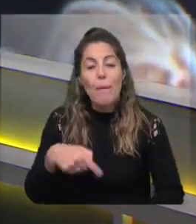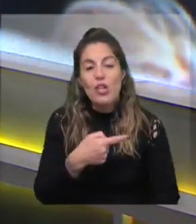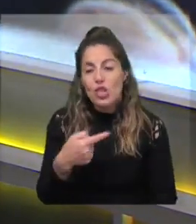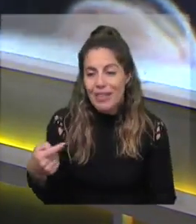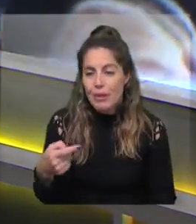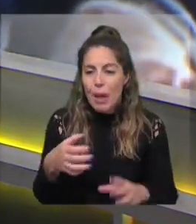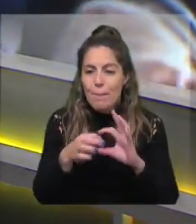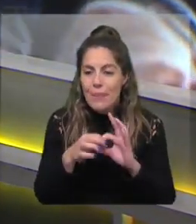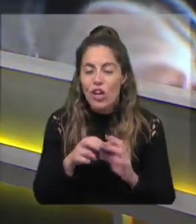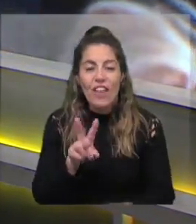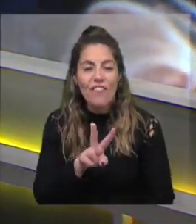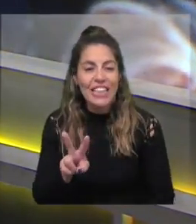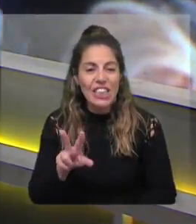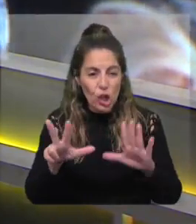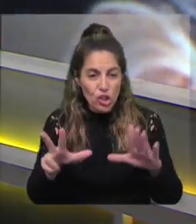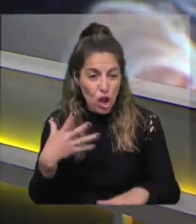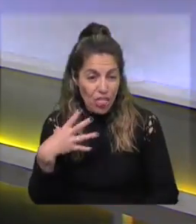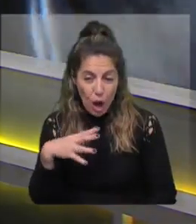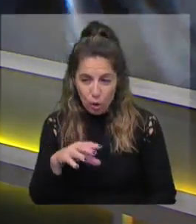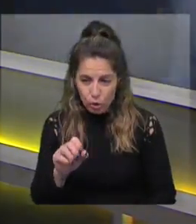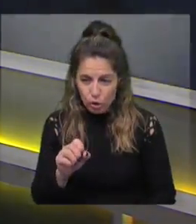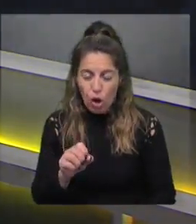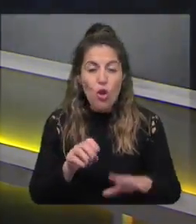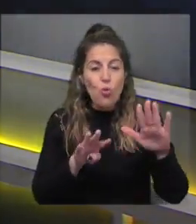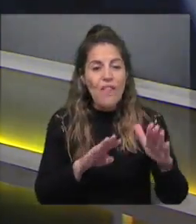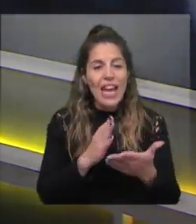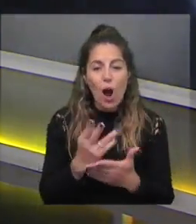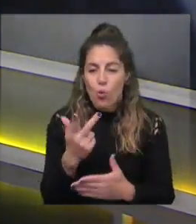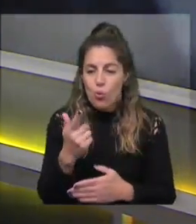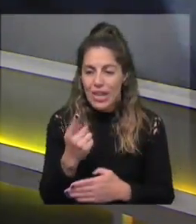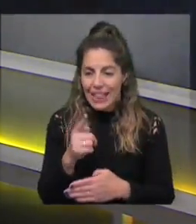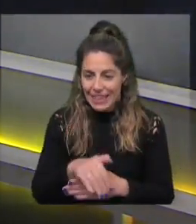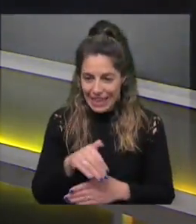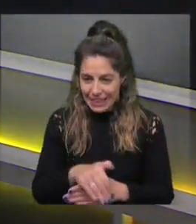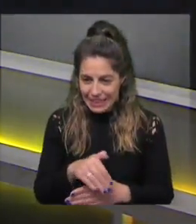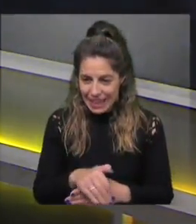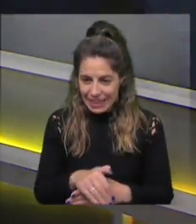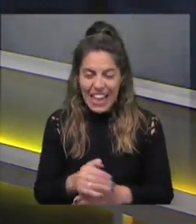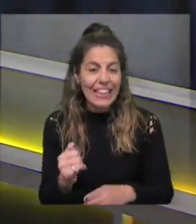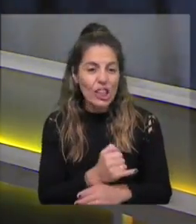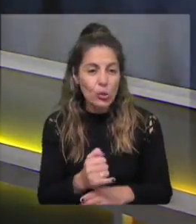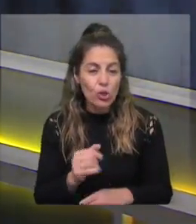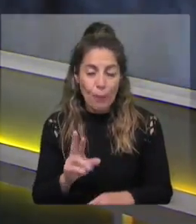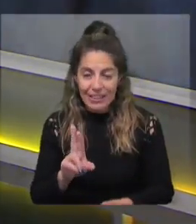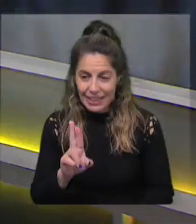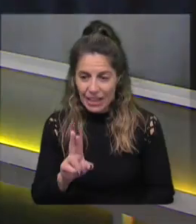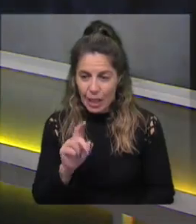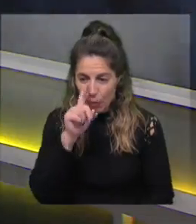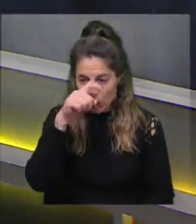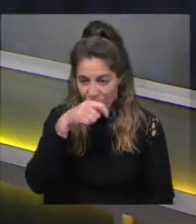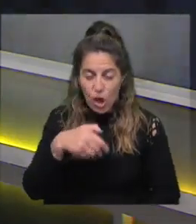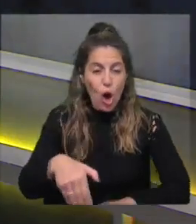viene, miércoles 28 de agosto, de 9 a 13 horas, en el Instituto Pasteur de Montevideo, que es en